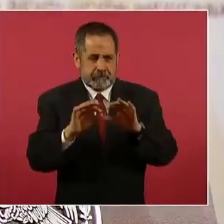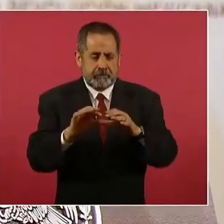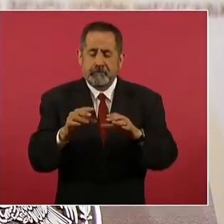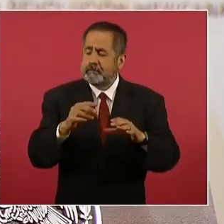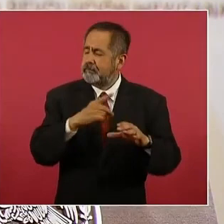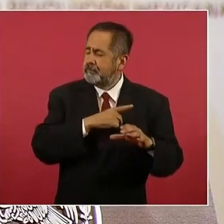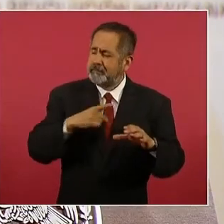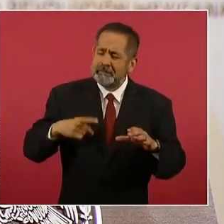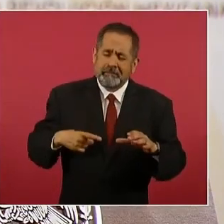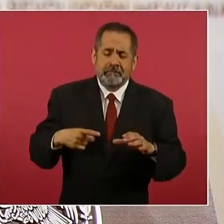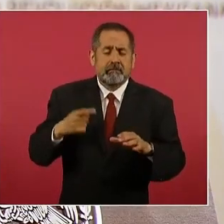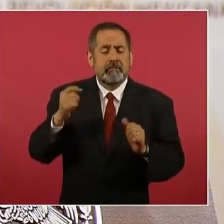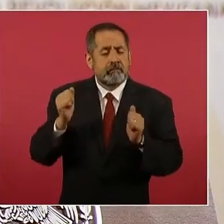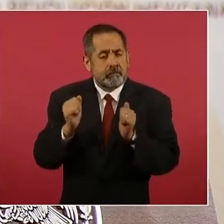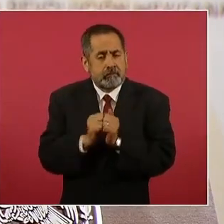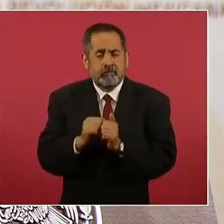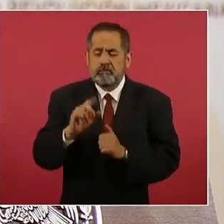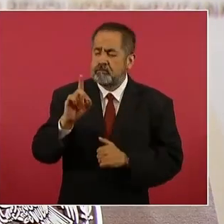democráticos.